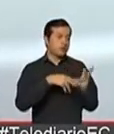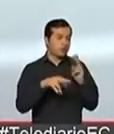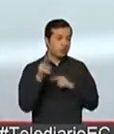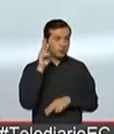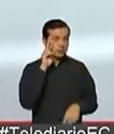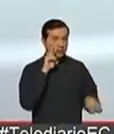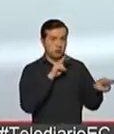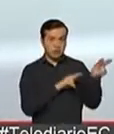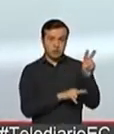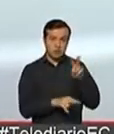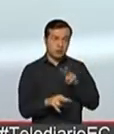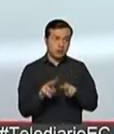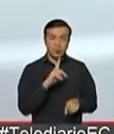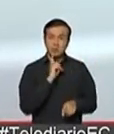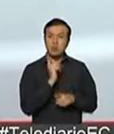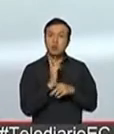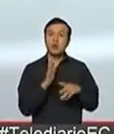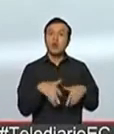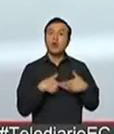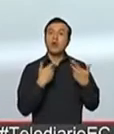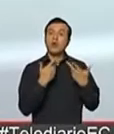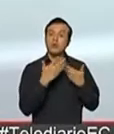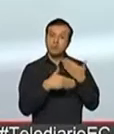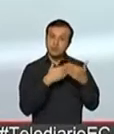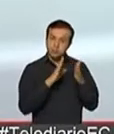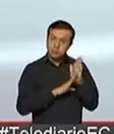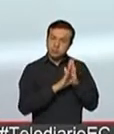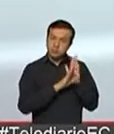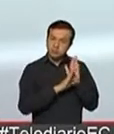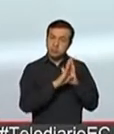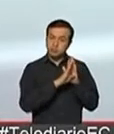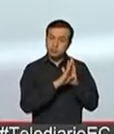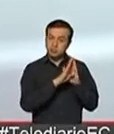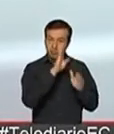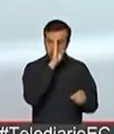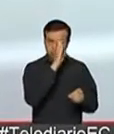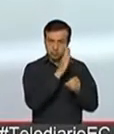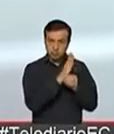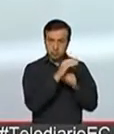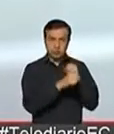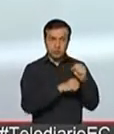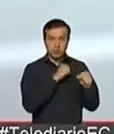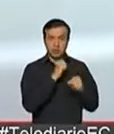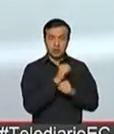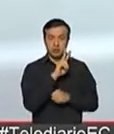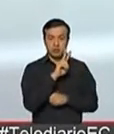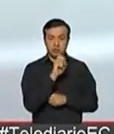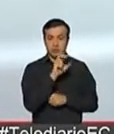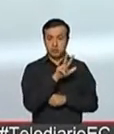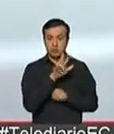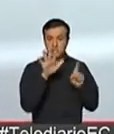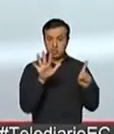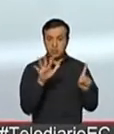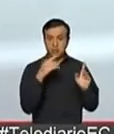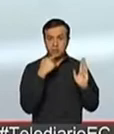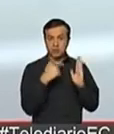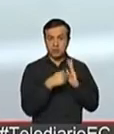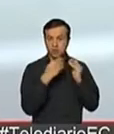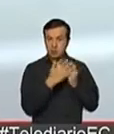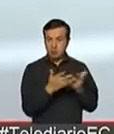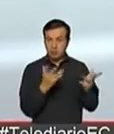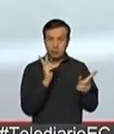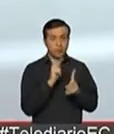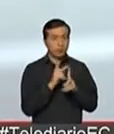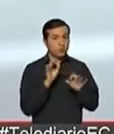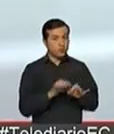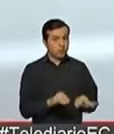este aspecto de cómo podemos seguir avanzando para cumplir este objetivo que es al 2036. Para que tengamos una idea clara